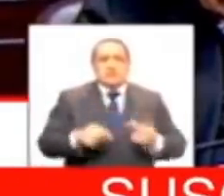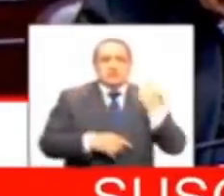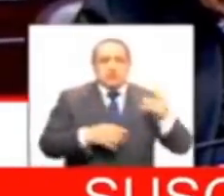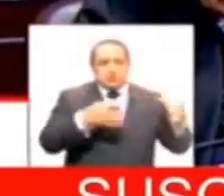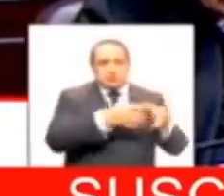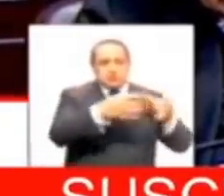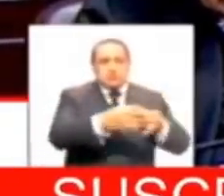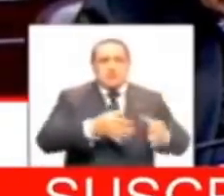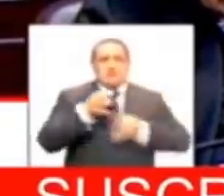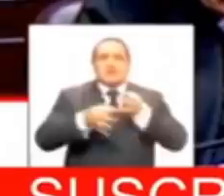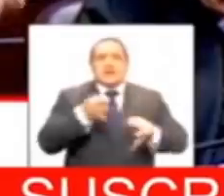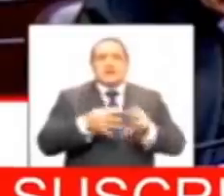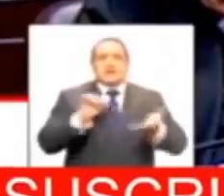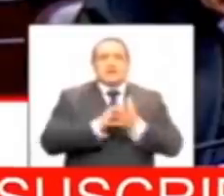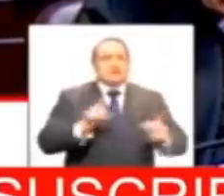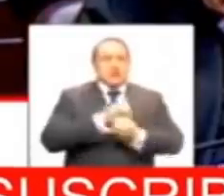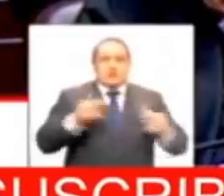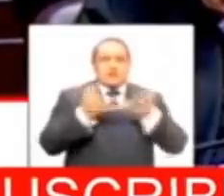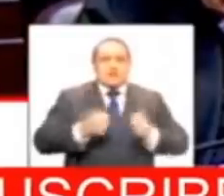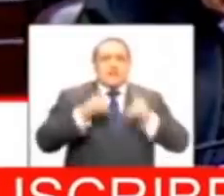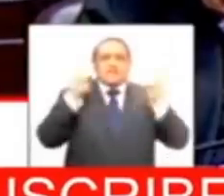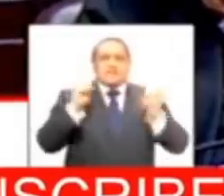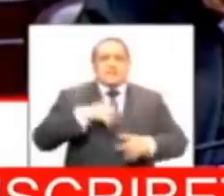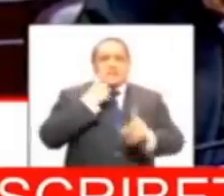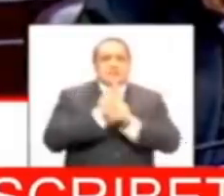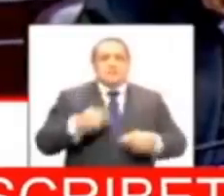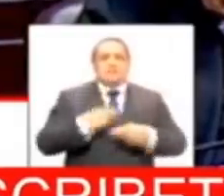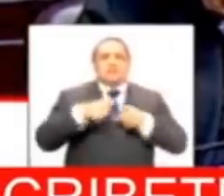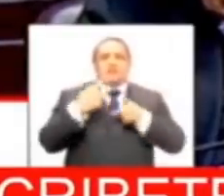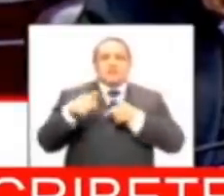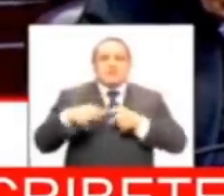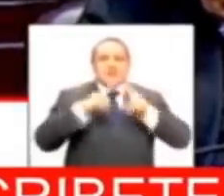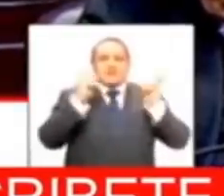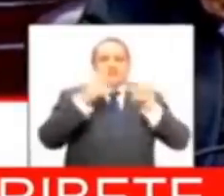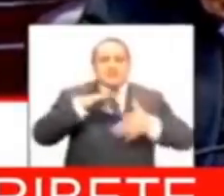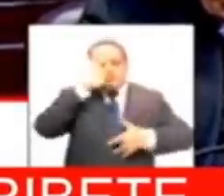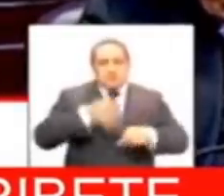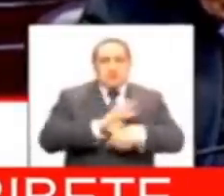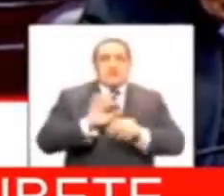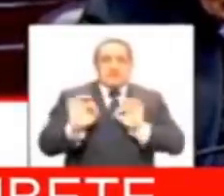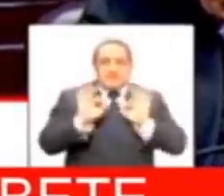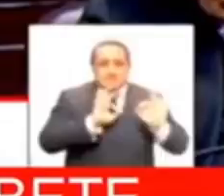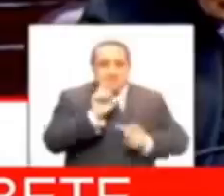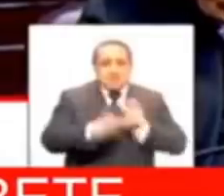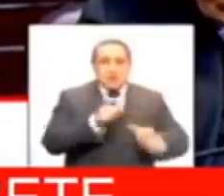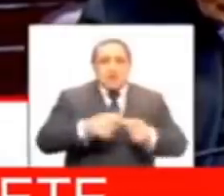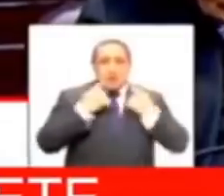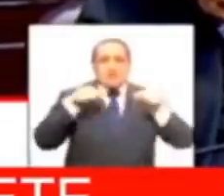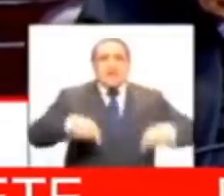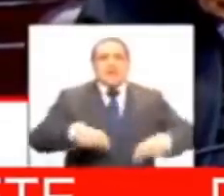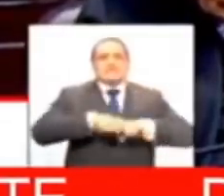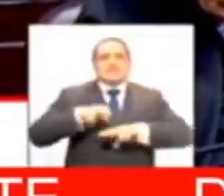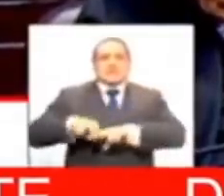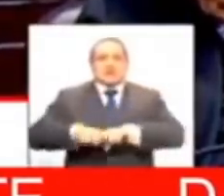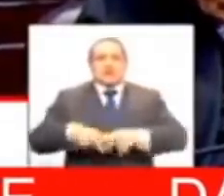bancadas específicamente señalaron que estaban en contra de este pleno presencial por situación de protocolo sanitario. Esas mismas personas están el día de hoy sentados